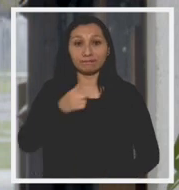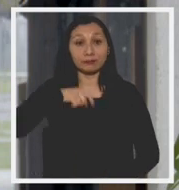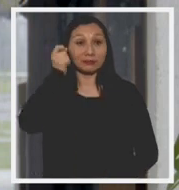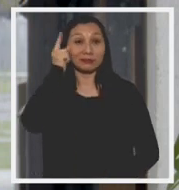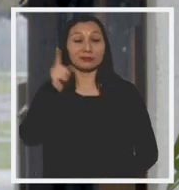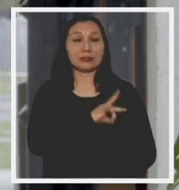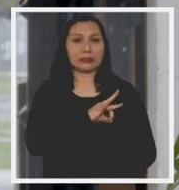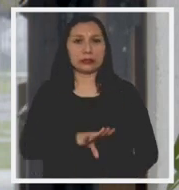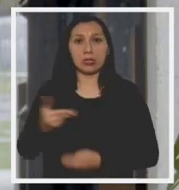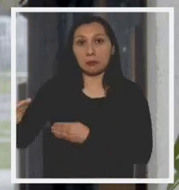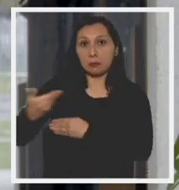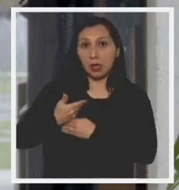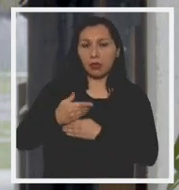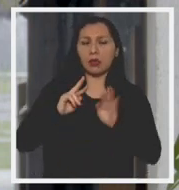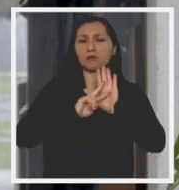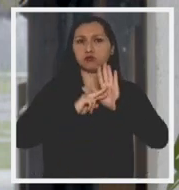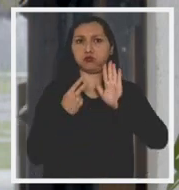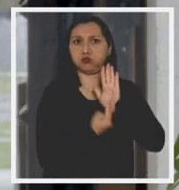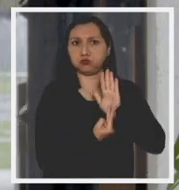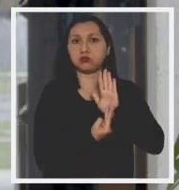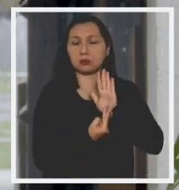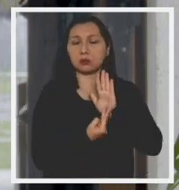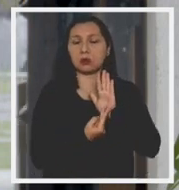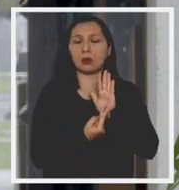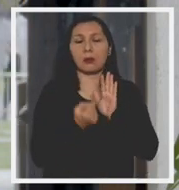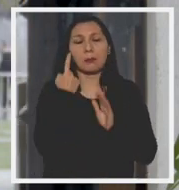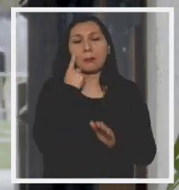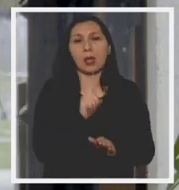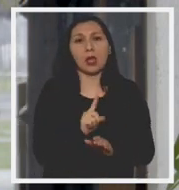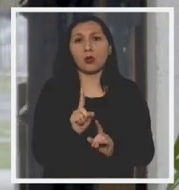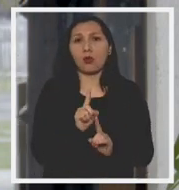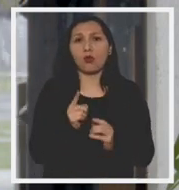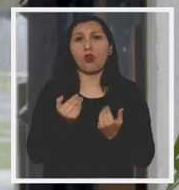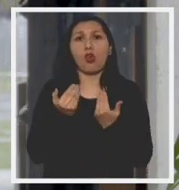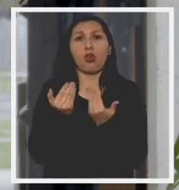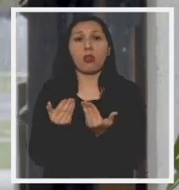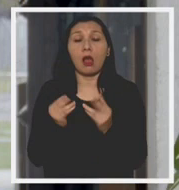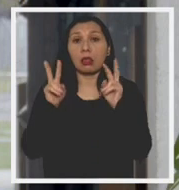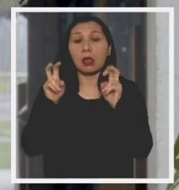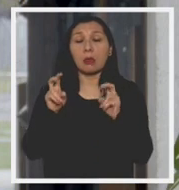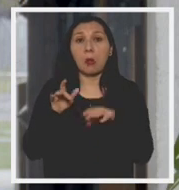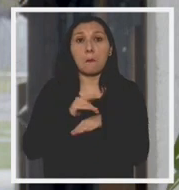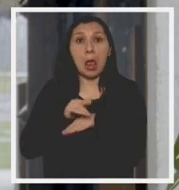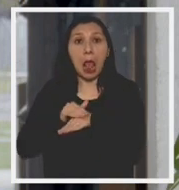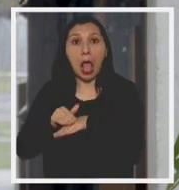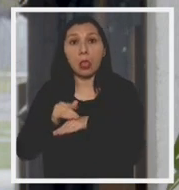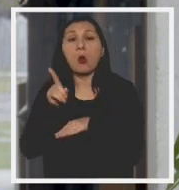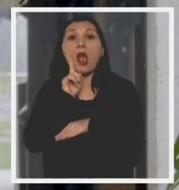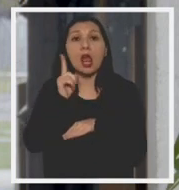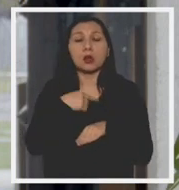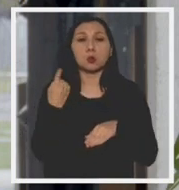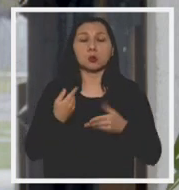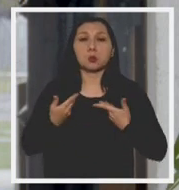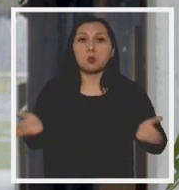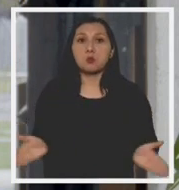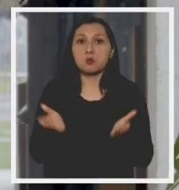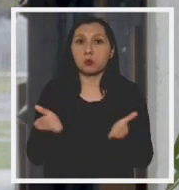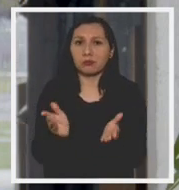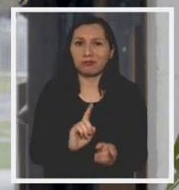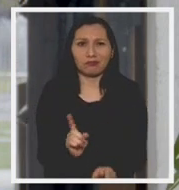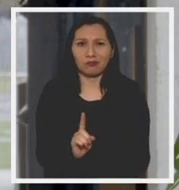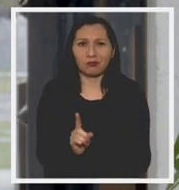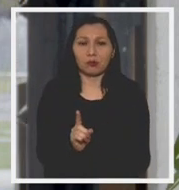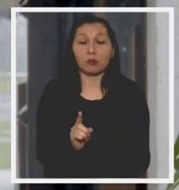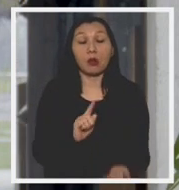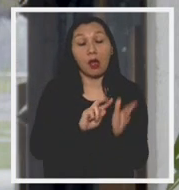Sabemos que Chile nos pide reformas, pero no le está dando un cheque en blanco a quienes las estamos impulsando. Y